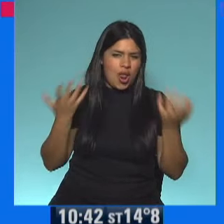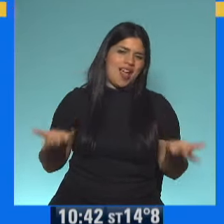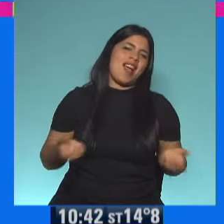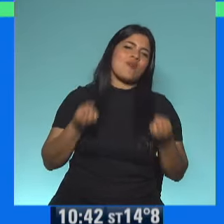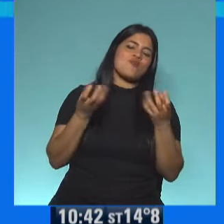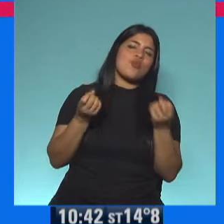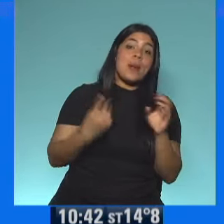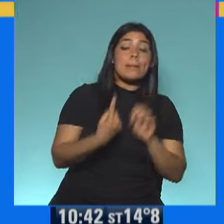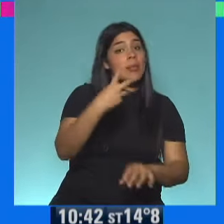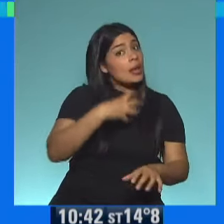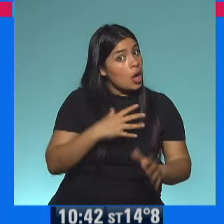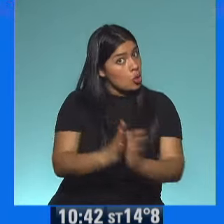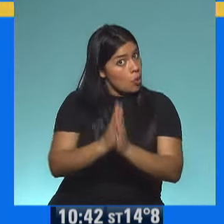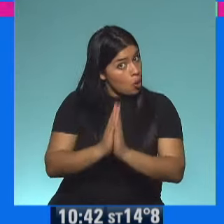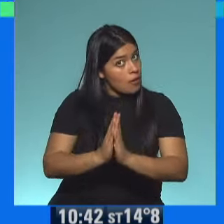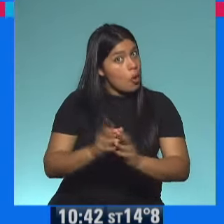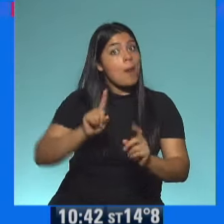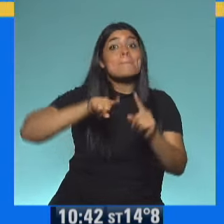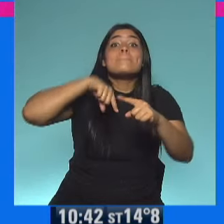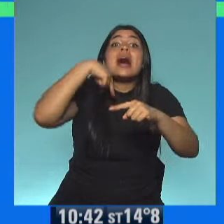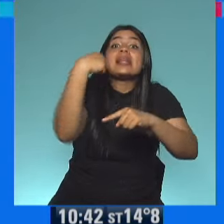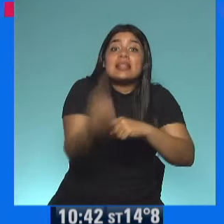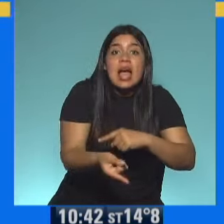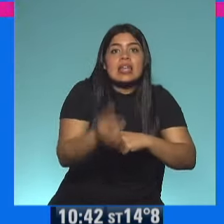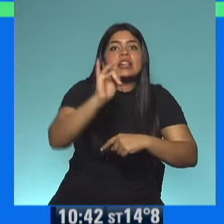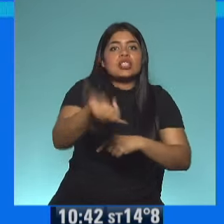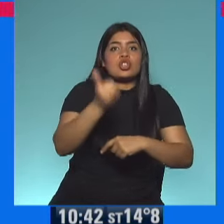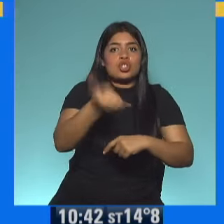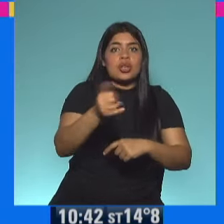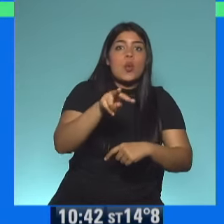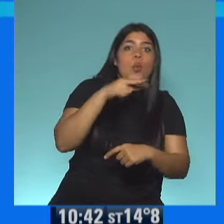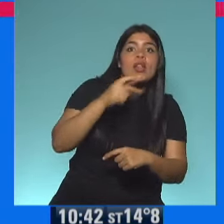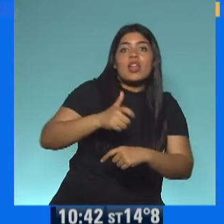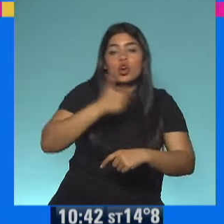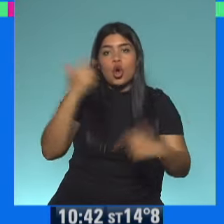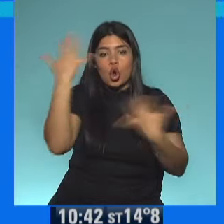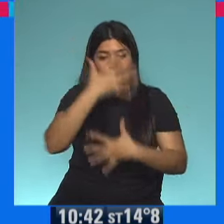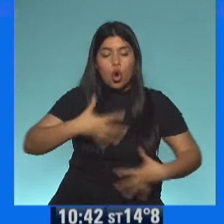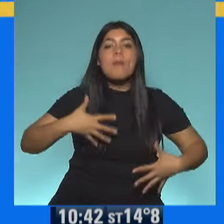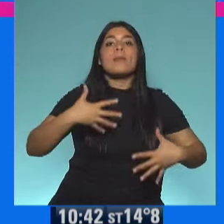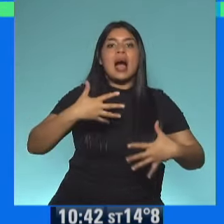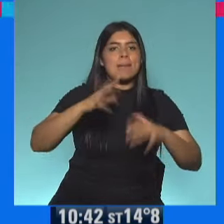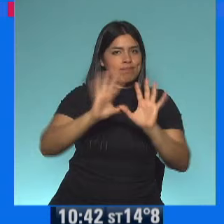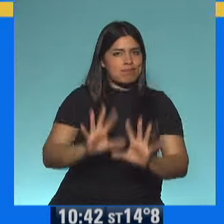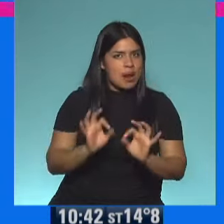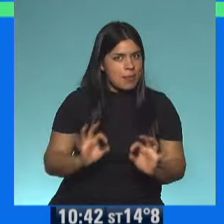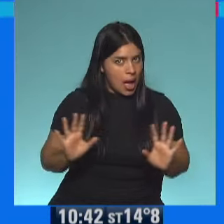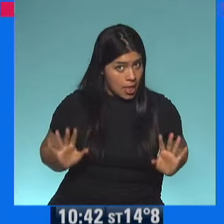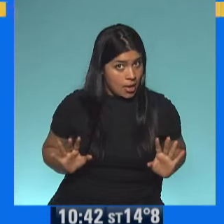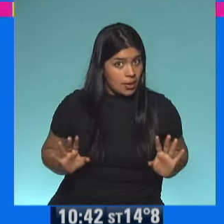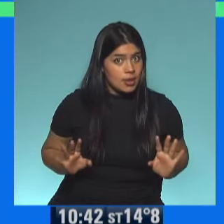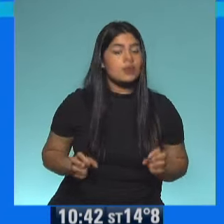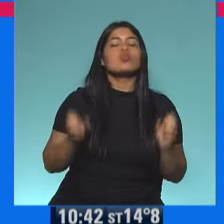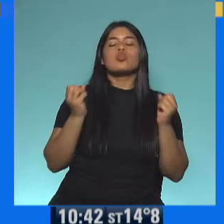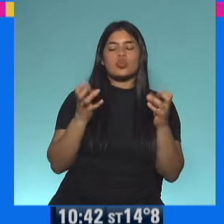preparando, primer grado, un traje para mañana para la murga, verde y rojo. Con una remera, con un pantalón. Con lo que tengan verde y rojo, ¿por qué no?